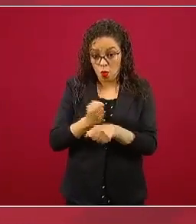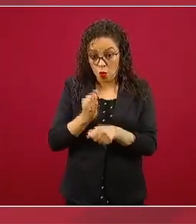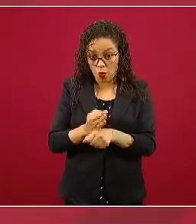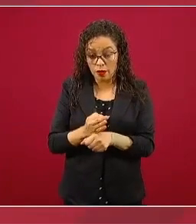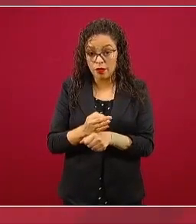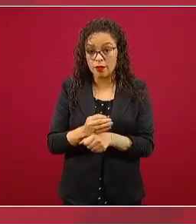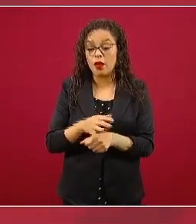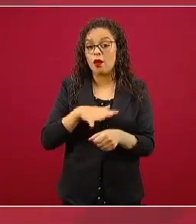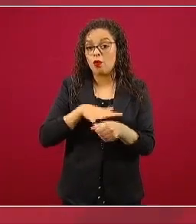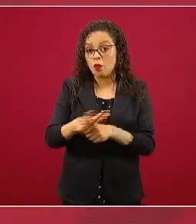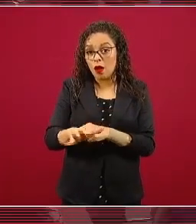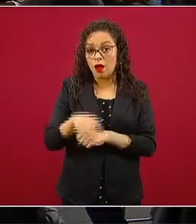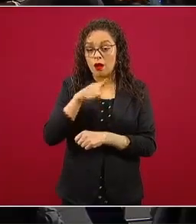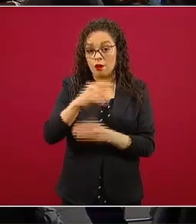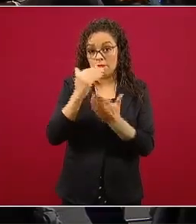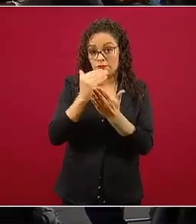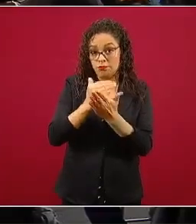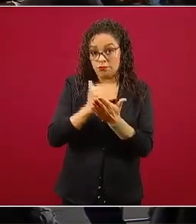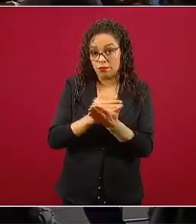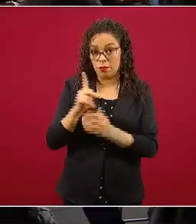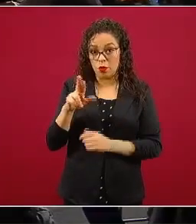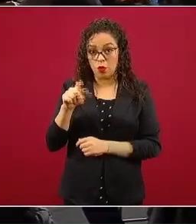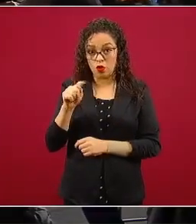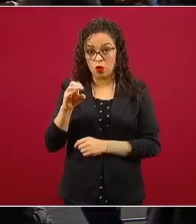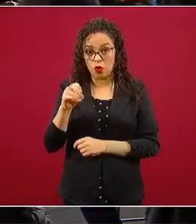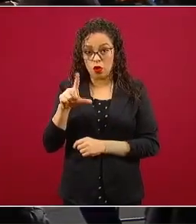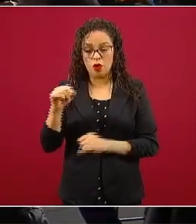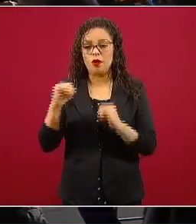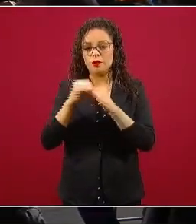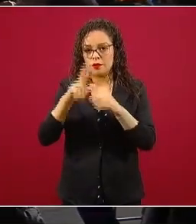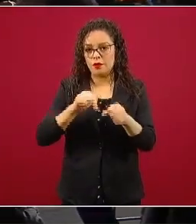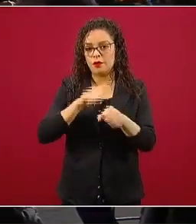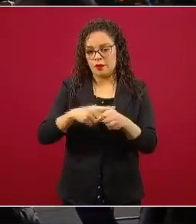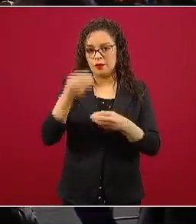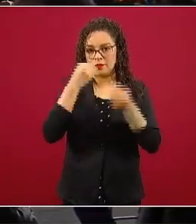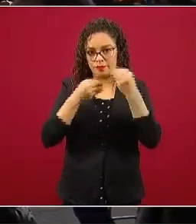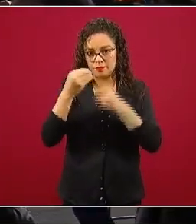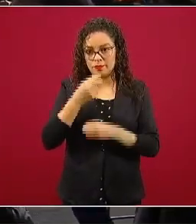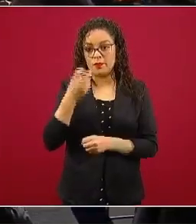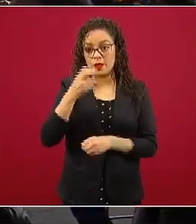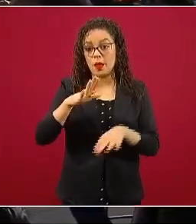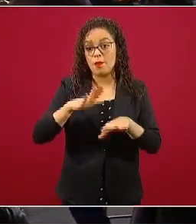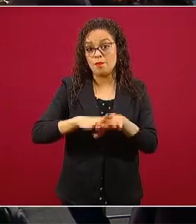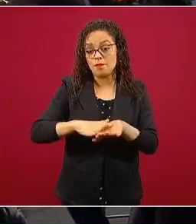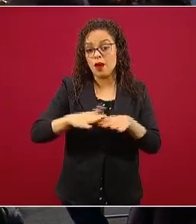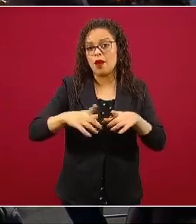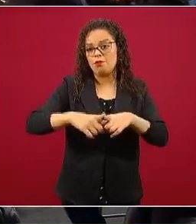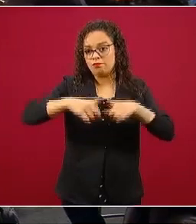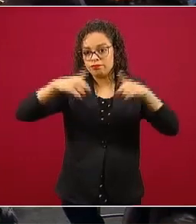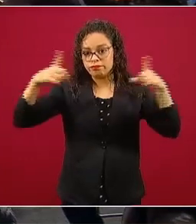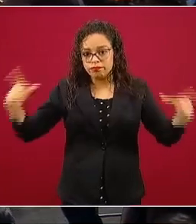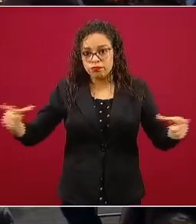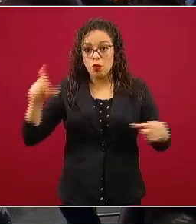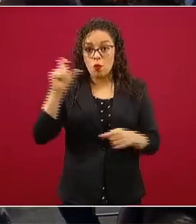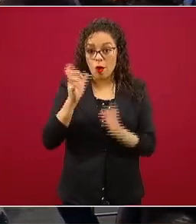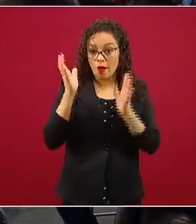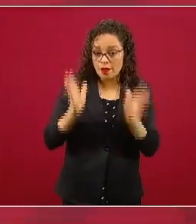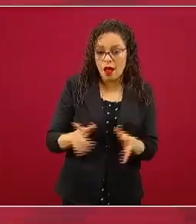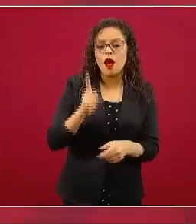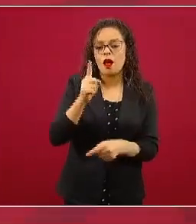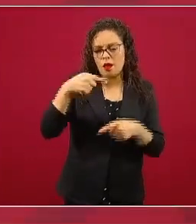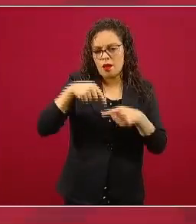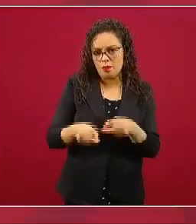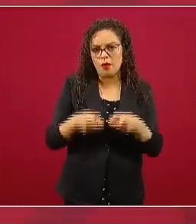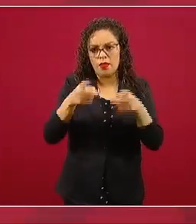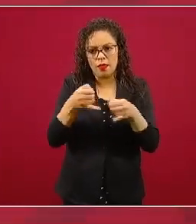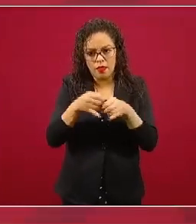participando, el que lleva el protocolo. Vamos a ampliarlo y les vamos informando conforme se vaya ampliando. ¿Qué es lo importante hoy? Que ya estás en el